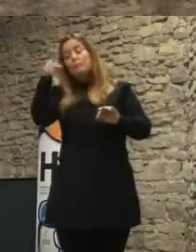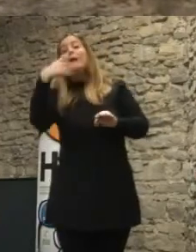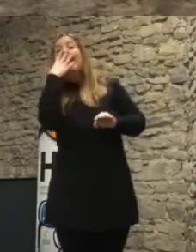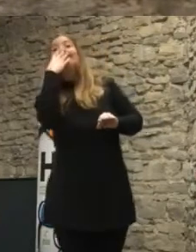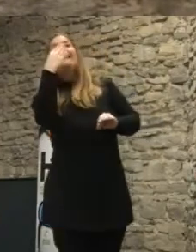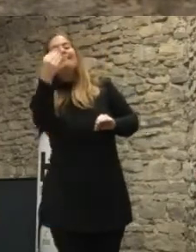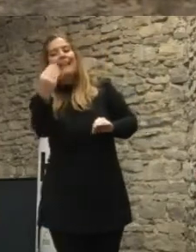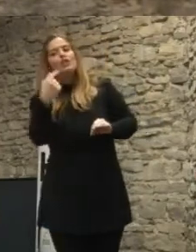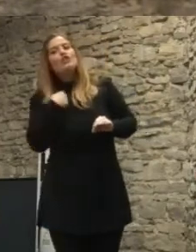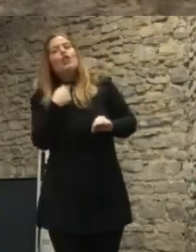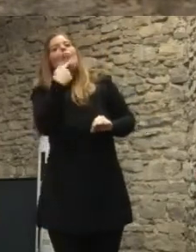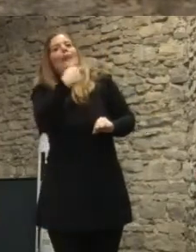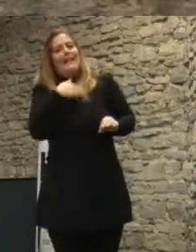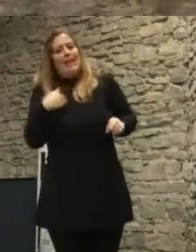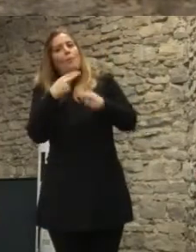estoy utilizando, ¿eh?